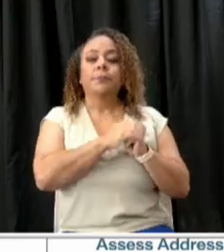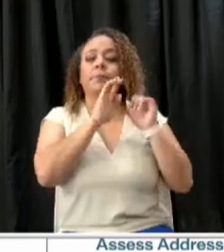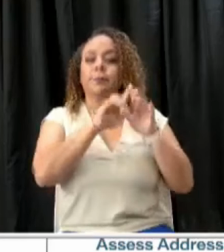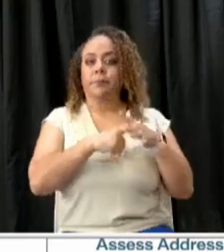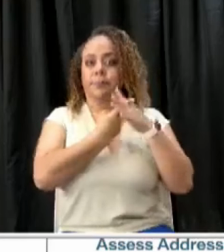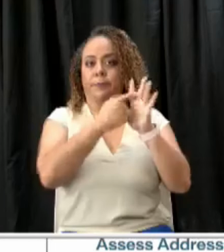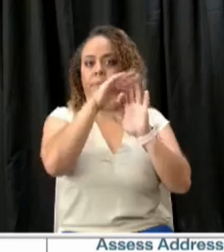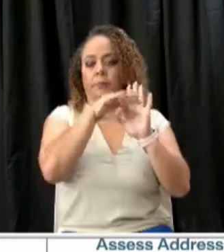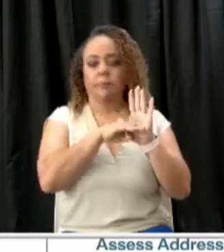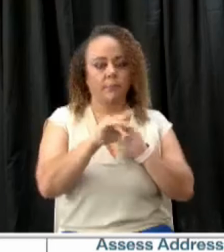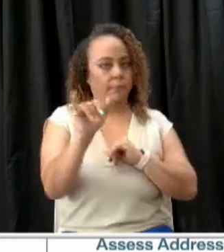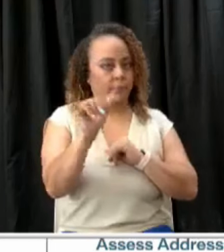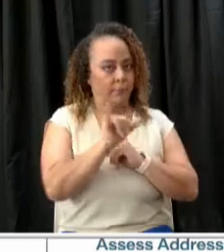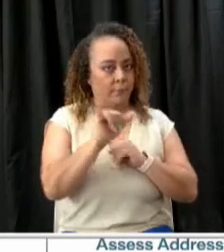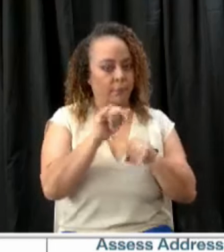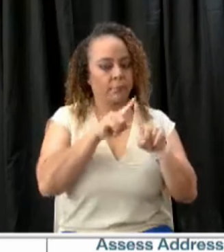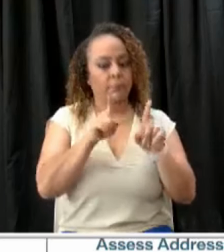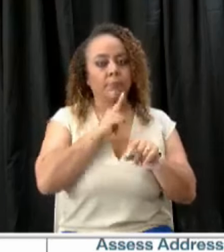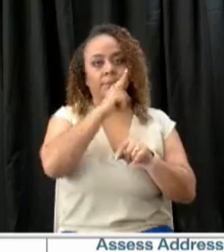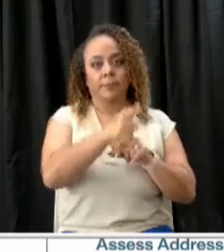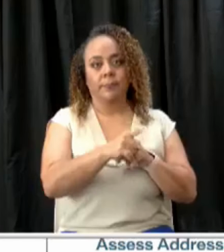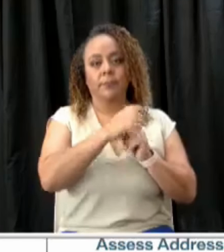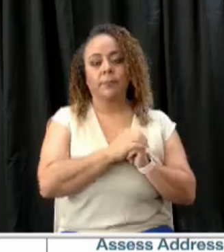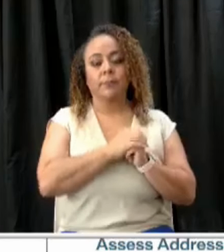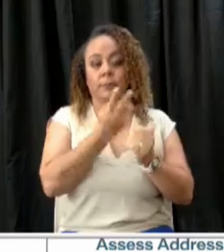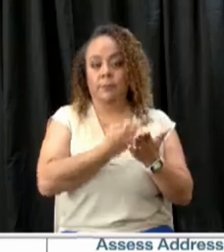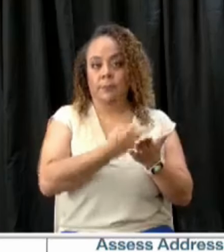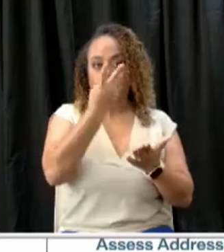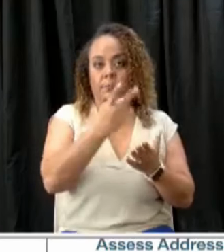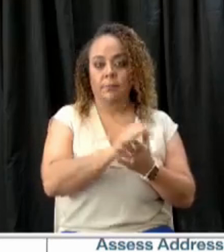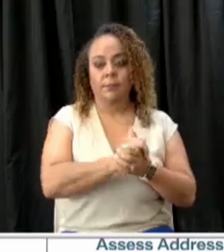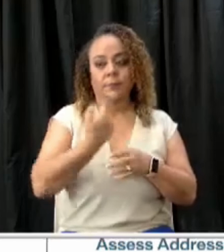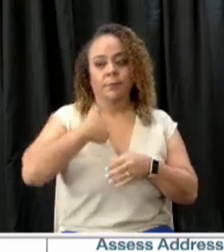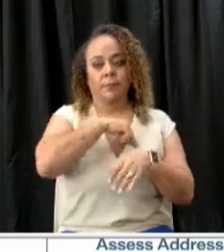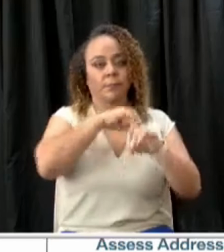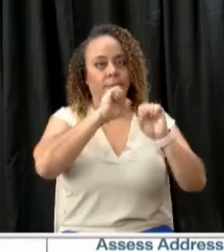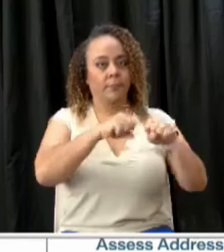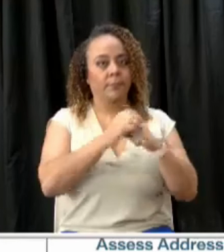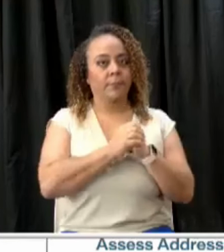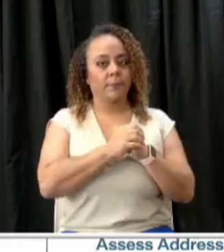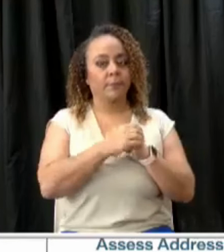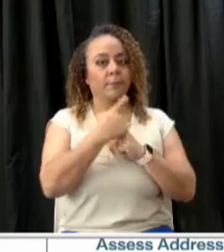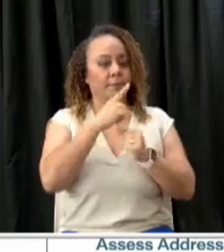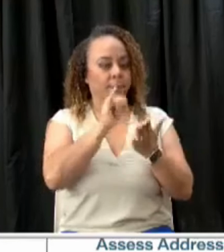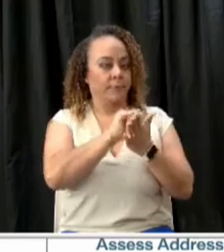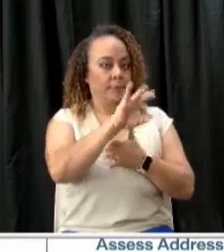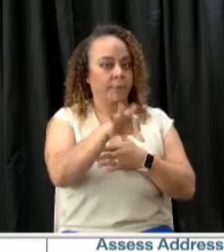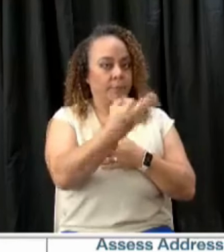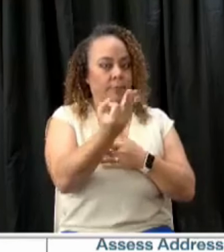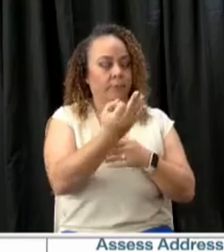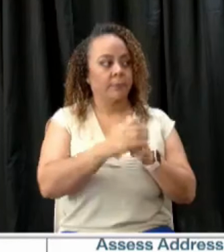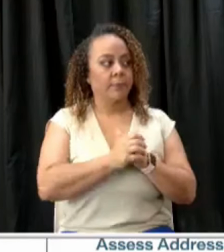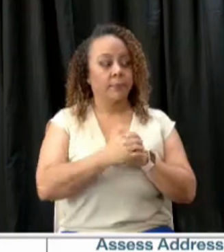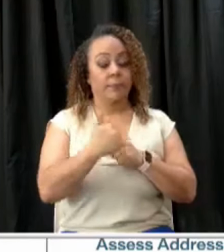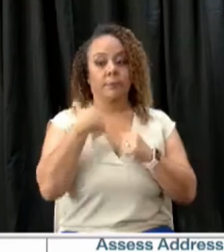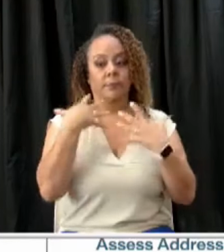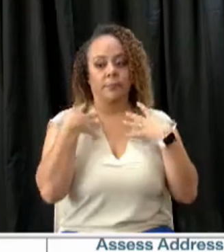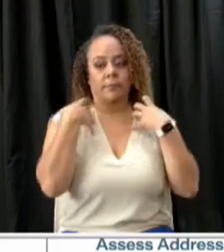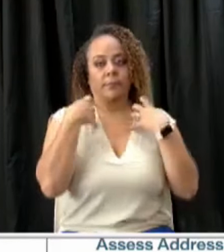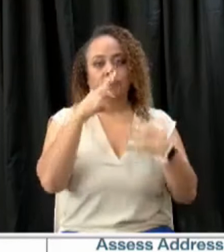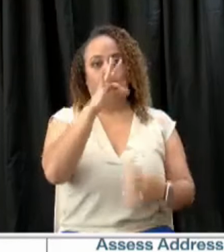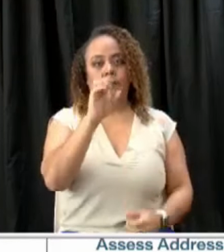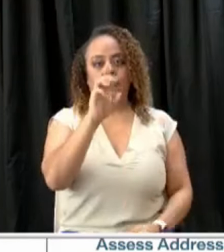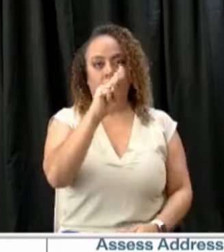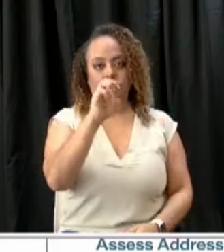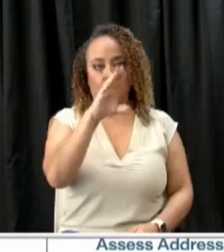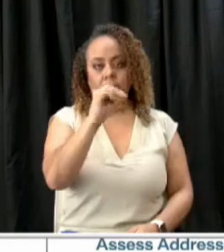En principio las medidas son las mismas y realmente una ventaja, si lo podemos calificar de esa forma, que tiene el estrés térmico, sobre